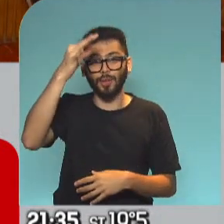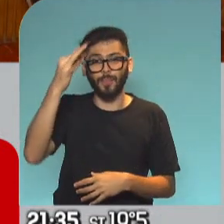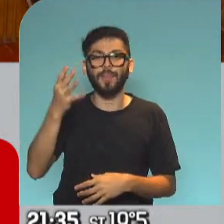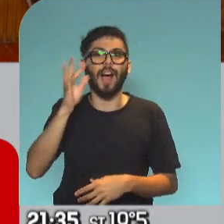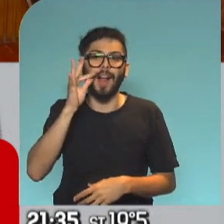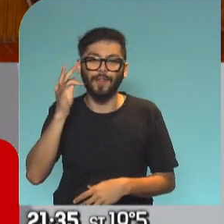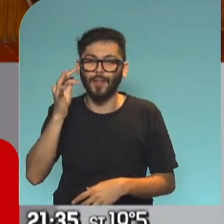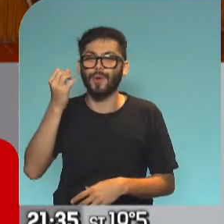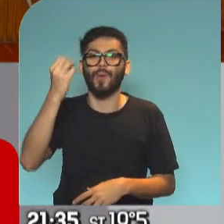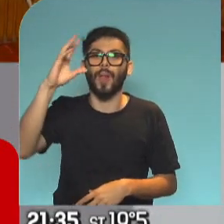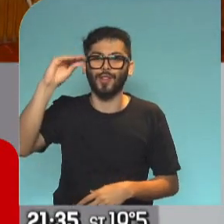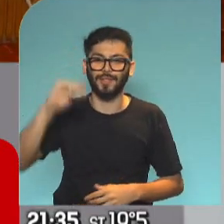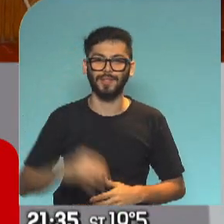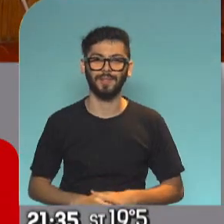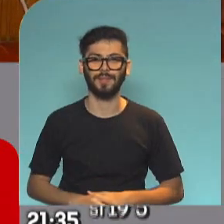Alfredo, buenas noches.